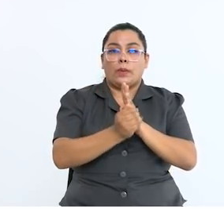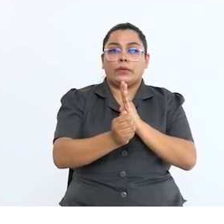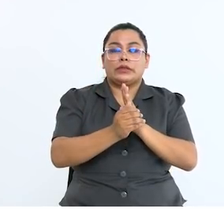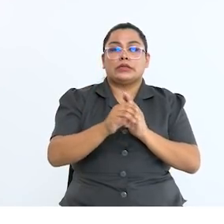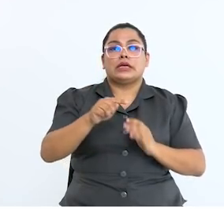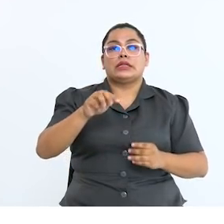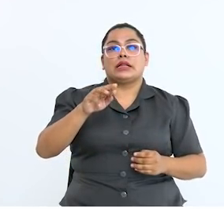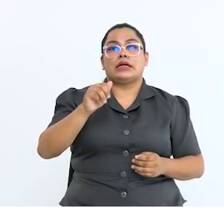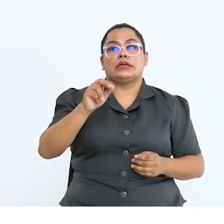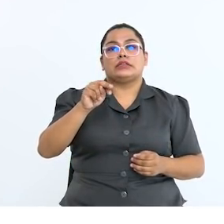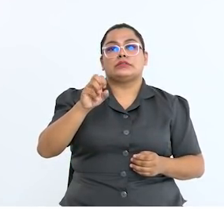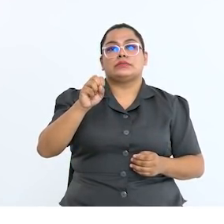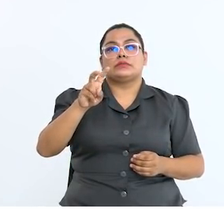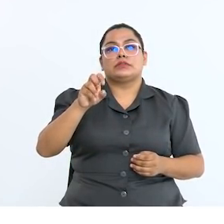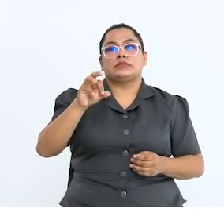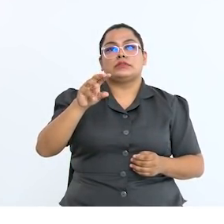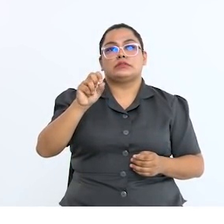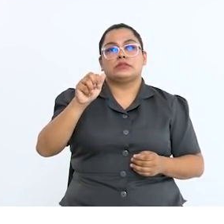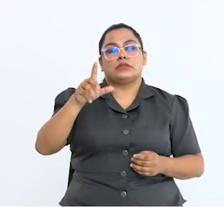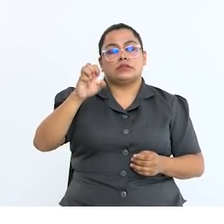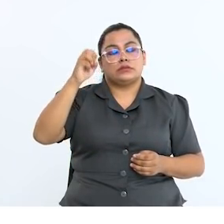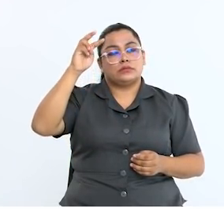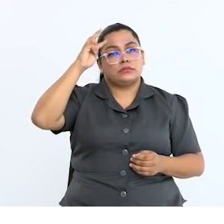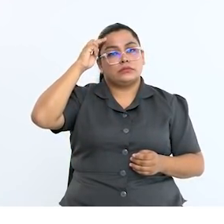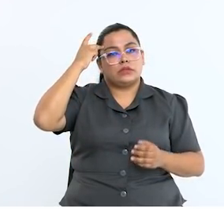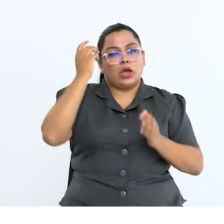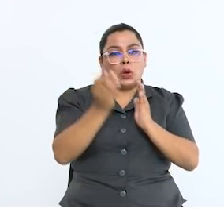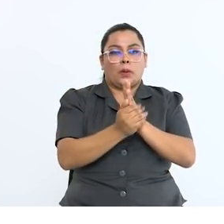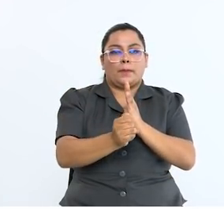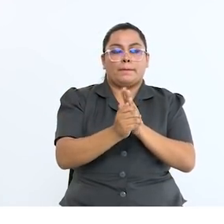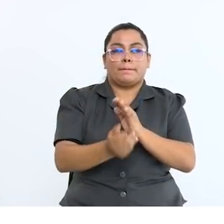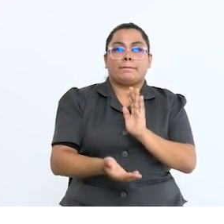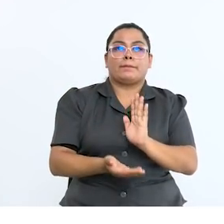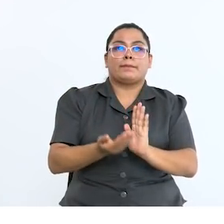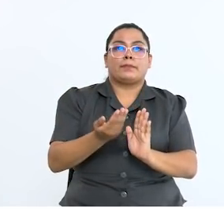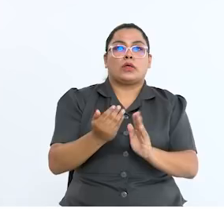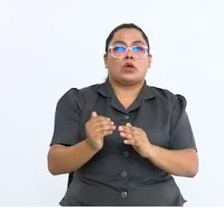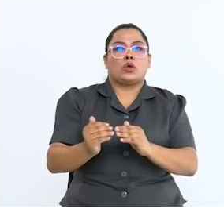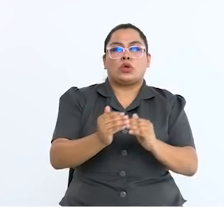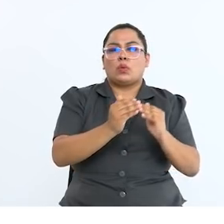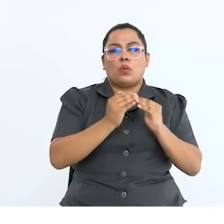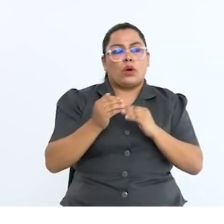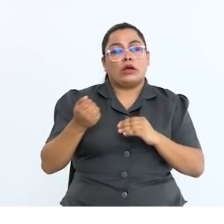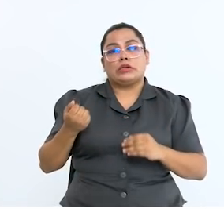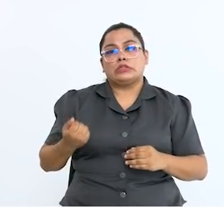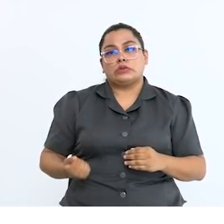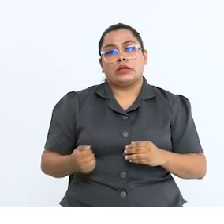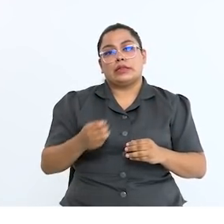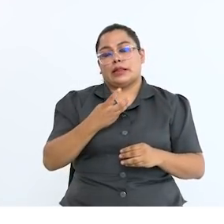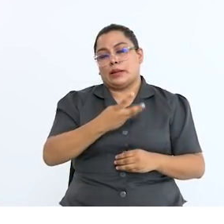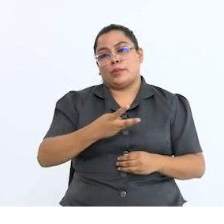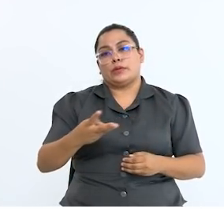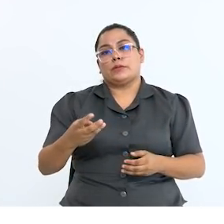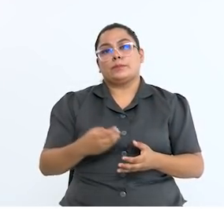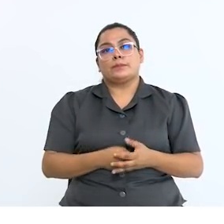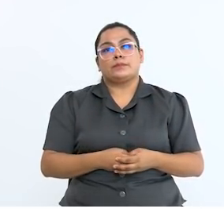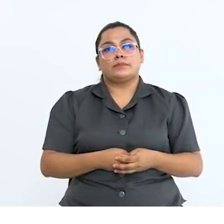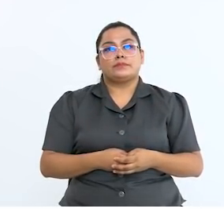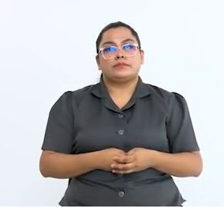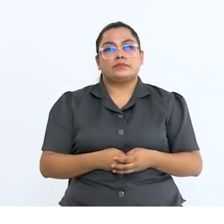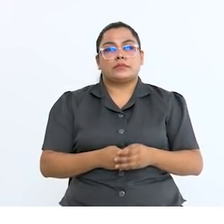como competencias transversales, que hacen referencia a las competencias que desarrollan todos los estudiantes en la